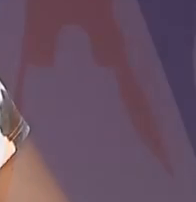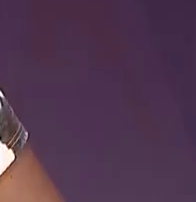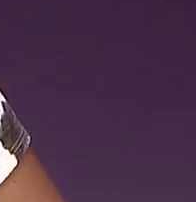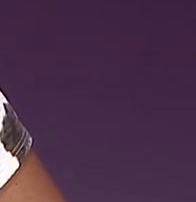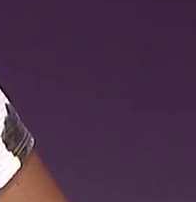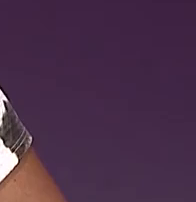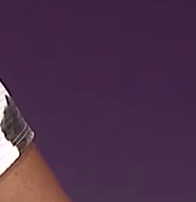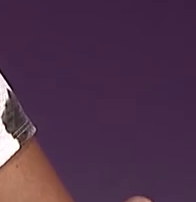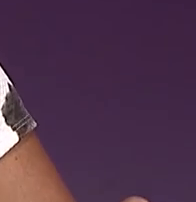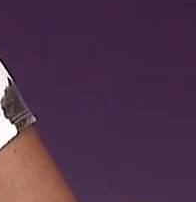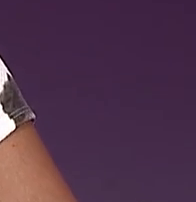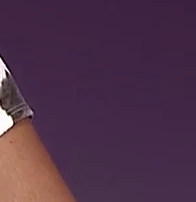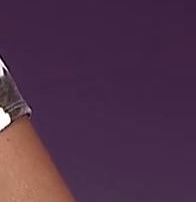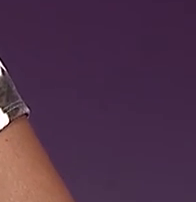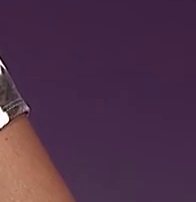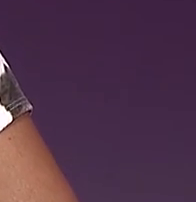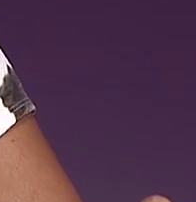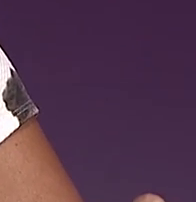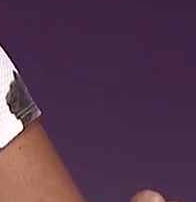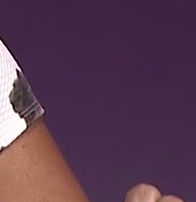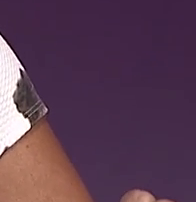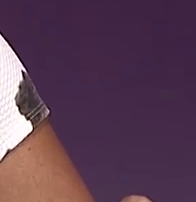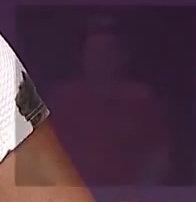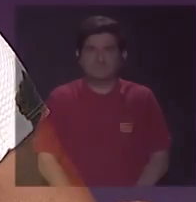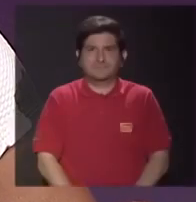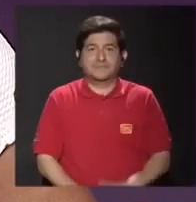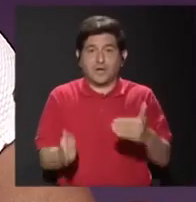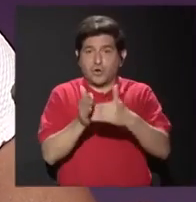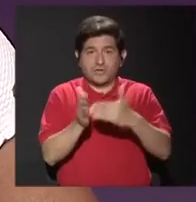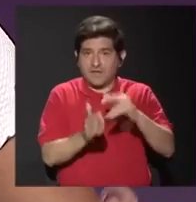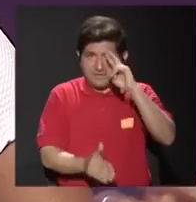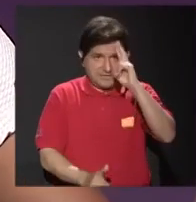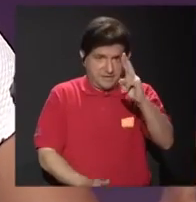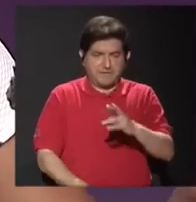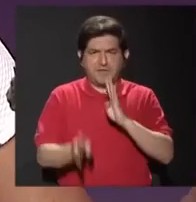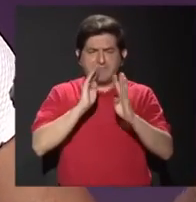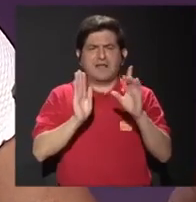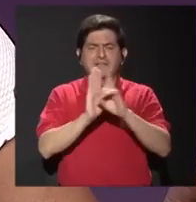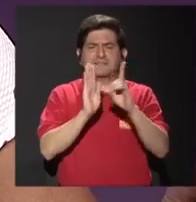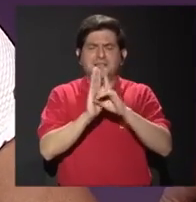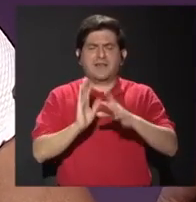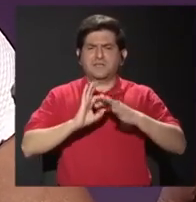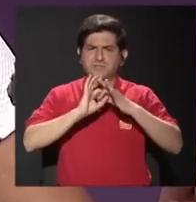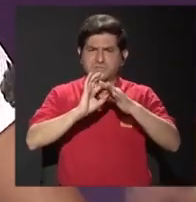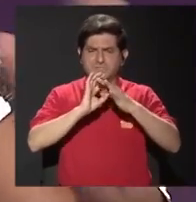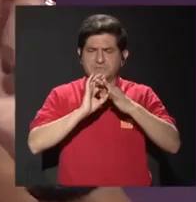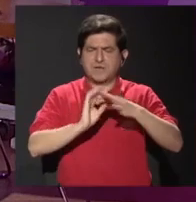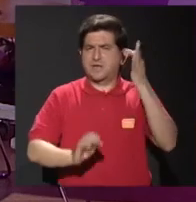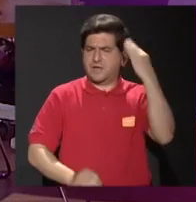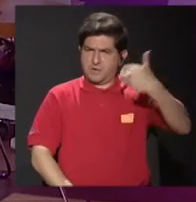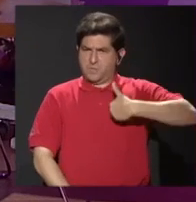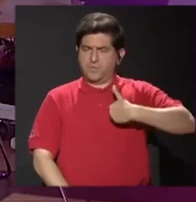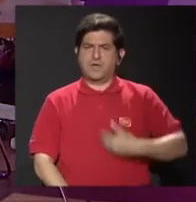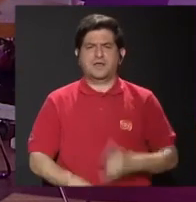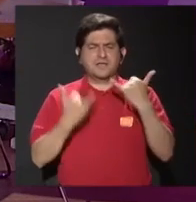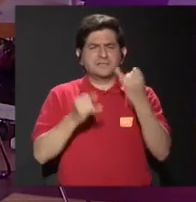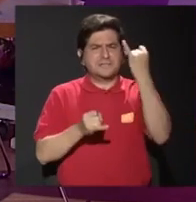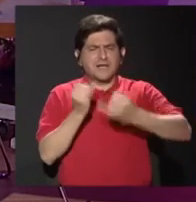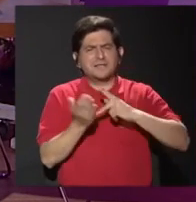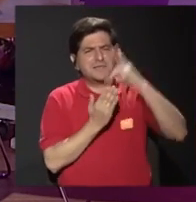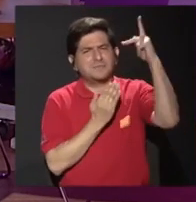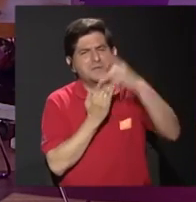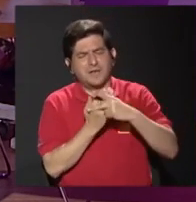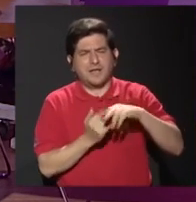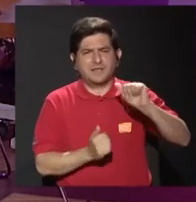y reverencias hablando sobre los derechos actuales de las mujeres doña elena que tenemos que ir cerrando nuestro